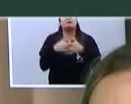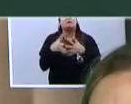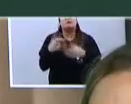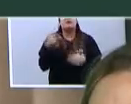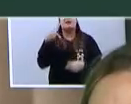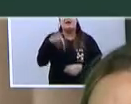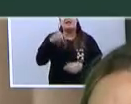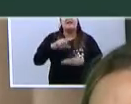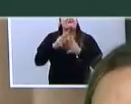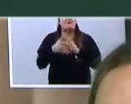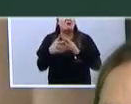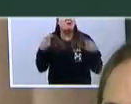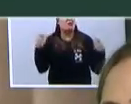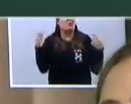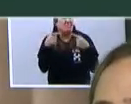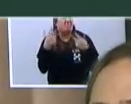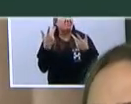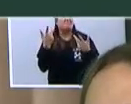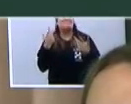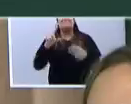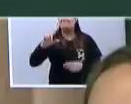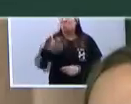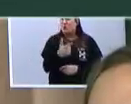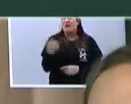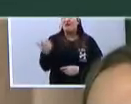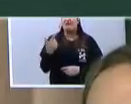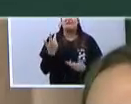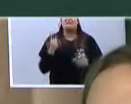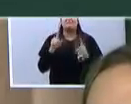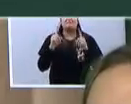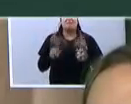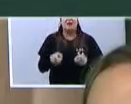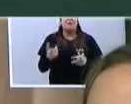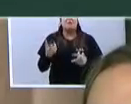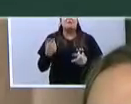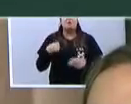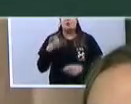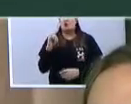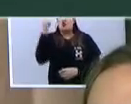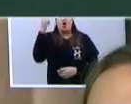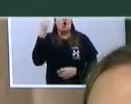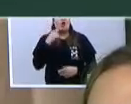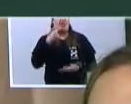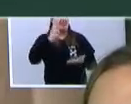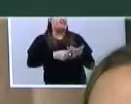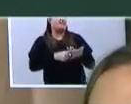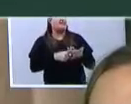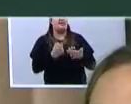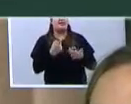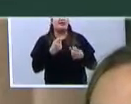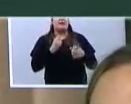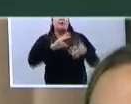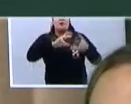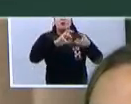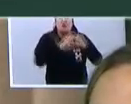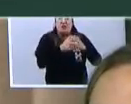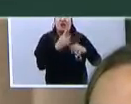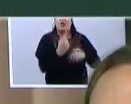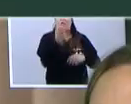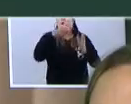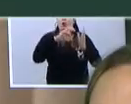Claro. ¿Cómo no te vas a subir? Se está hundiendo. Fíjate qué es que vas a hacer. No. Tratemos en lo posible de guardar la